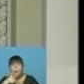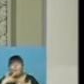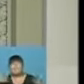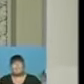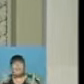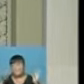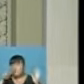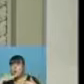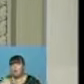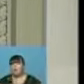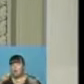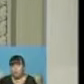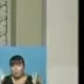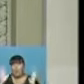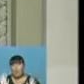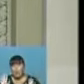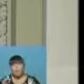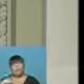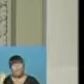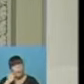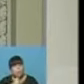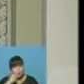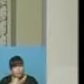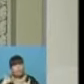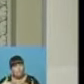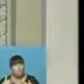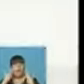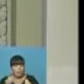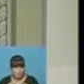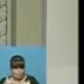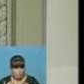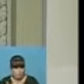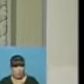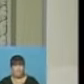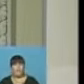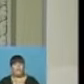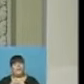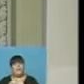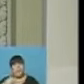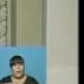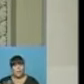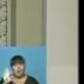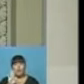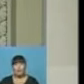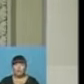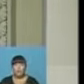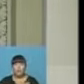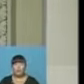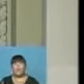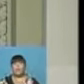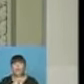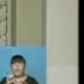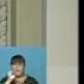pero es realmente muy grande, pero que vamos a hacer todo lo que esté a nuestro alcance, lo vamos a hacer. Y hay un debate que se viene con el nuevo Código